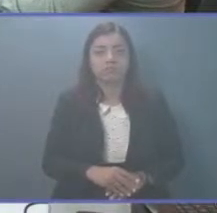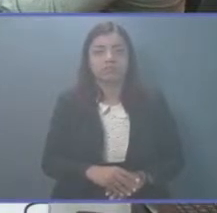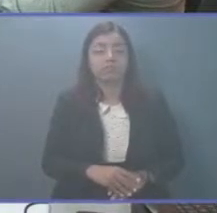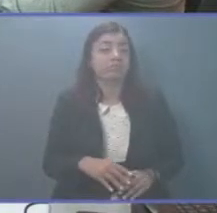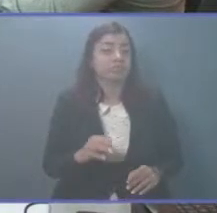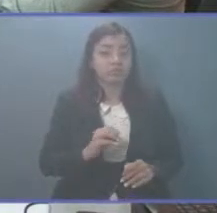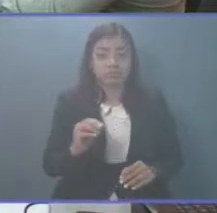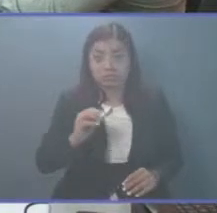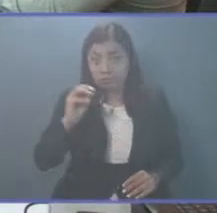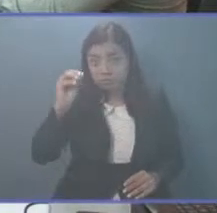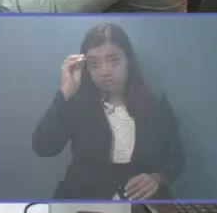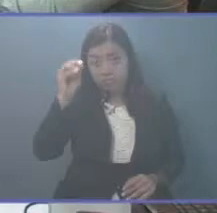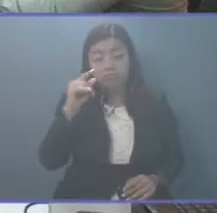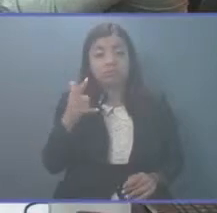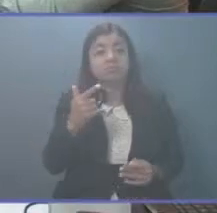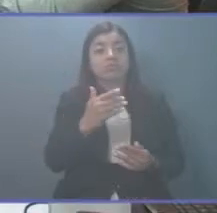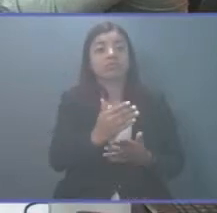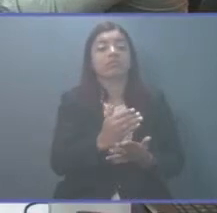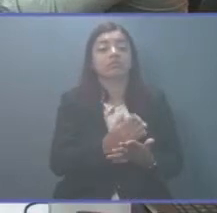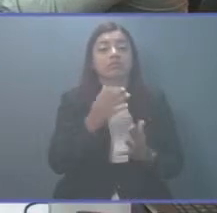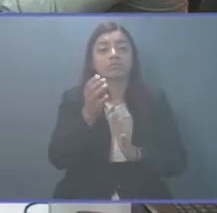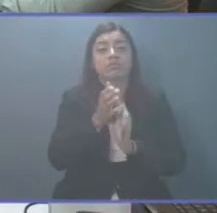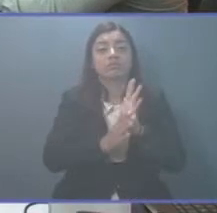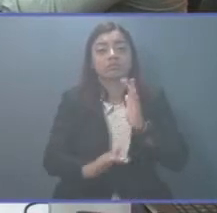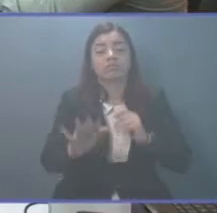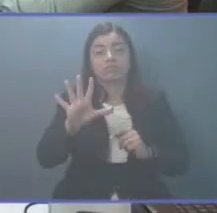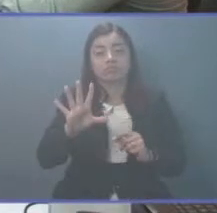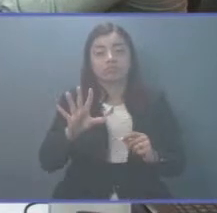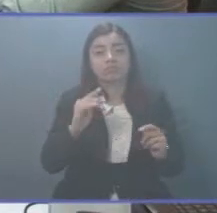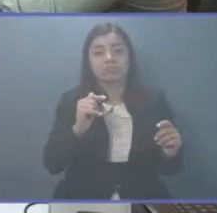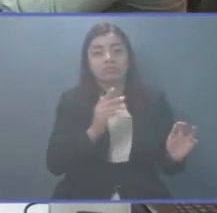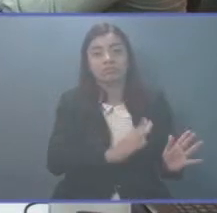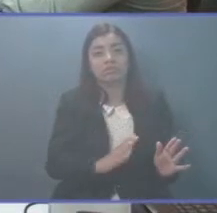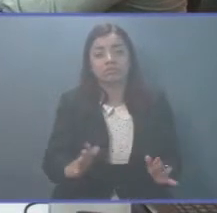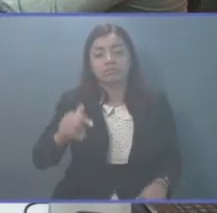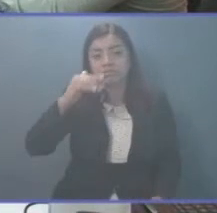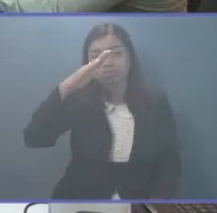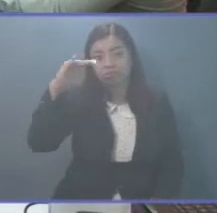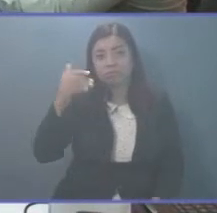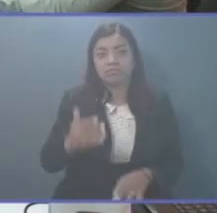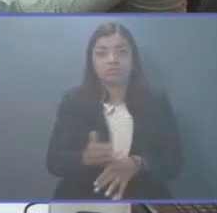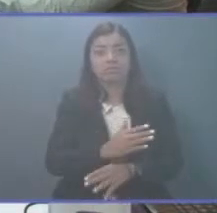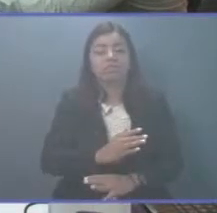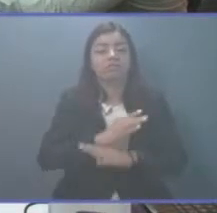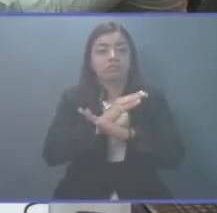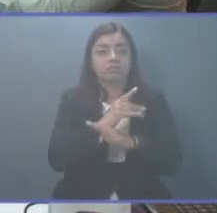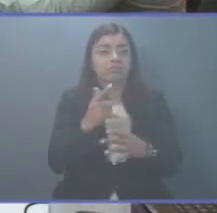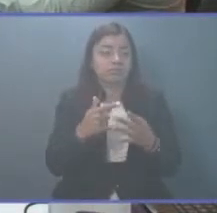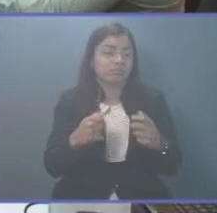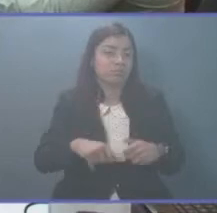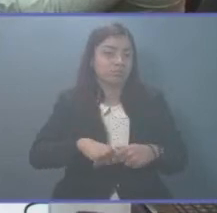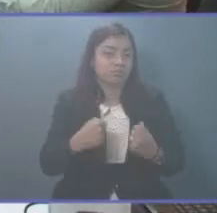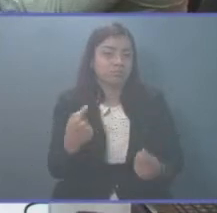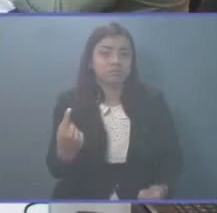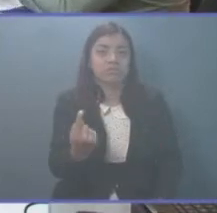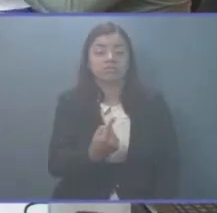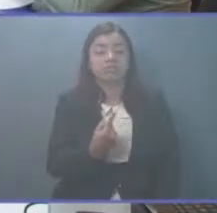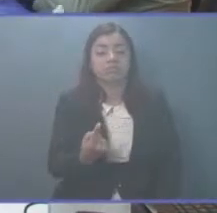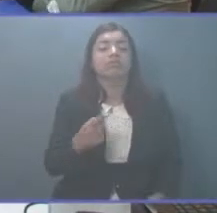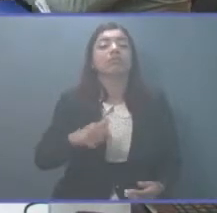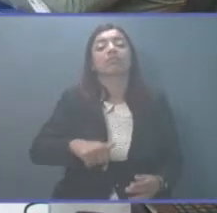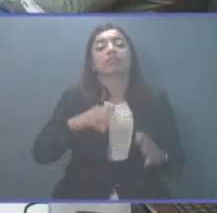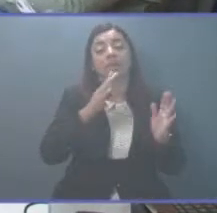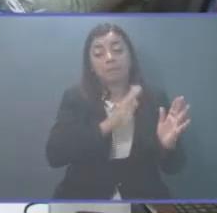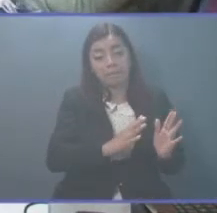No hay observaciones, pasaríamos al capítulo 5, Plan Nacional de Prevención del Delito de Tráfico Ilegal de Personas. Plan